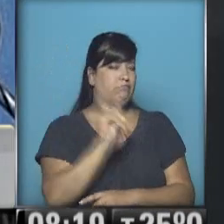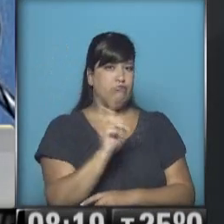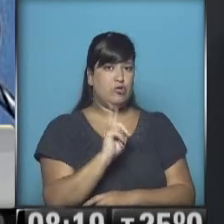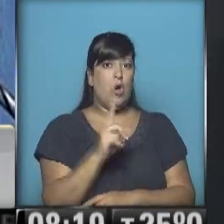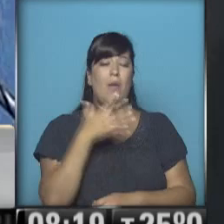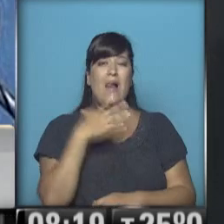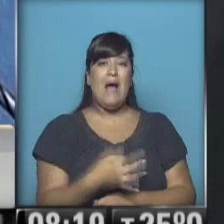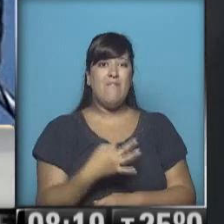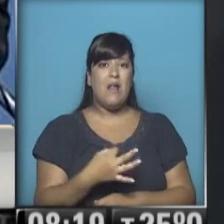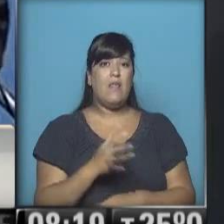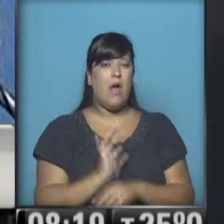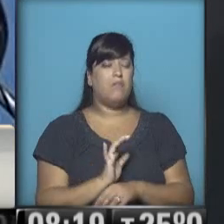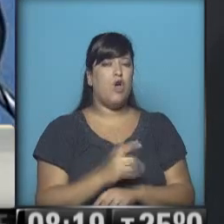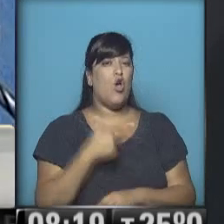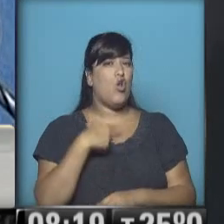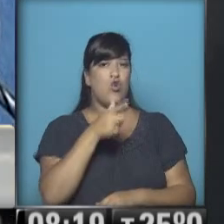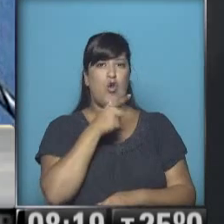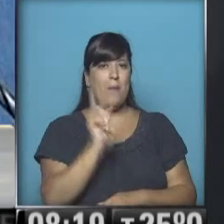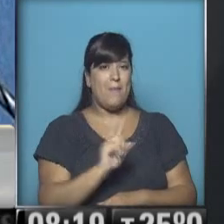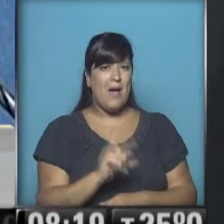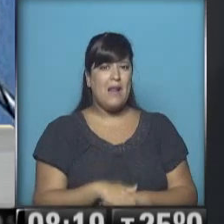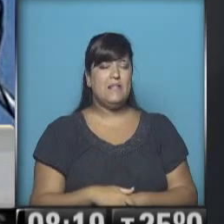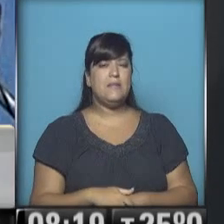que no me parece que sean